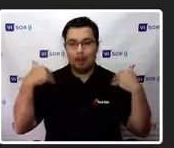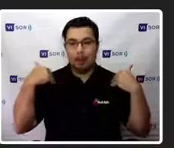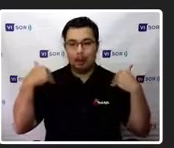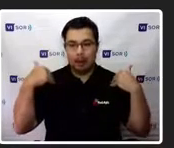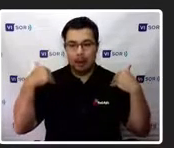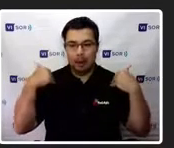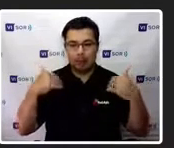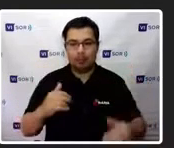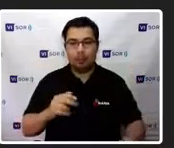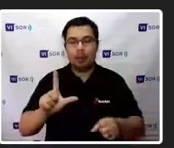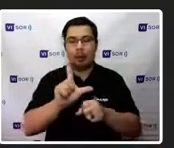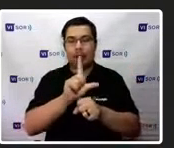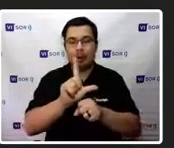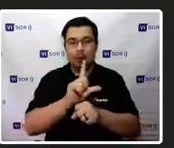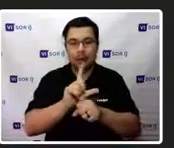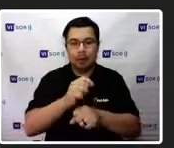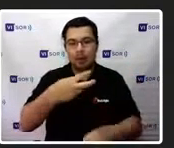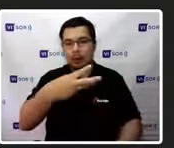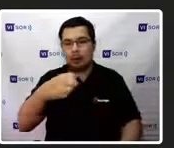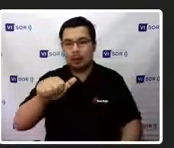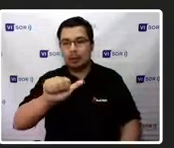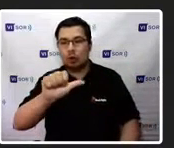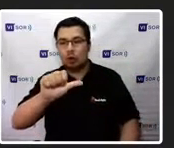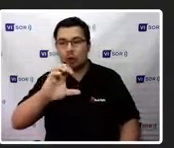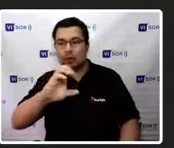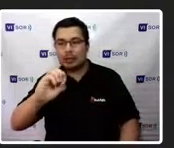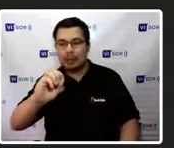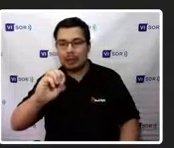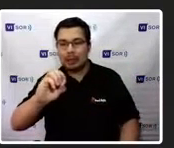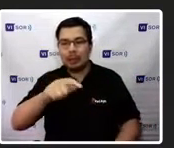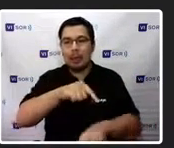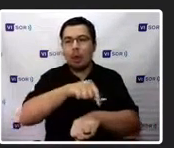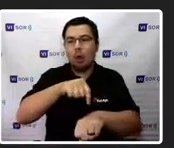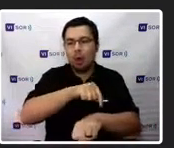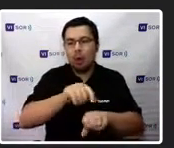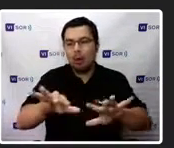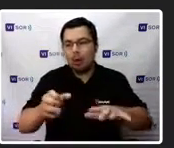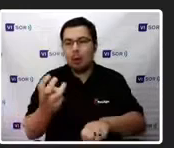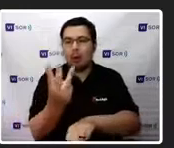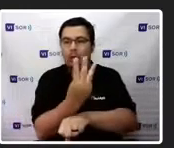es de 360 horas, que son alrededor de 3 meses.